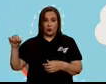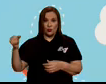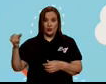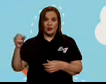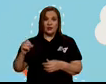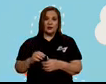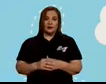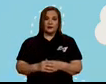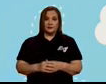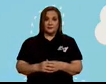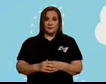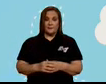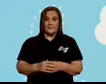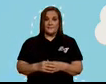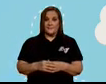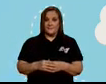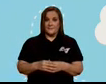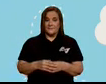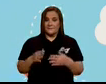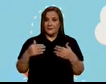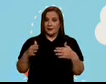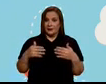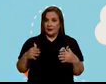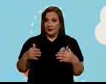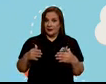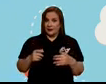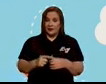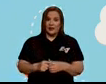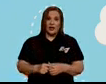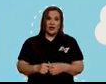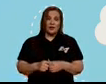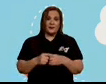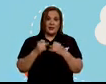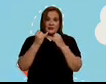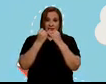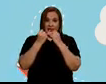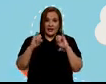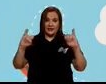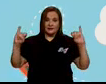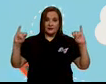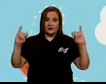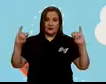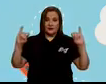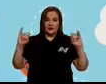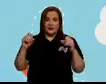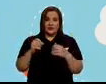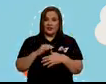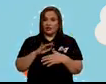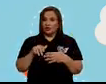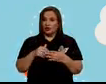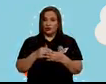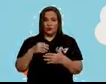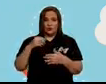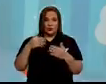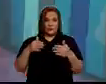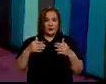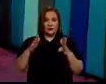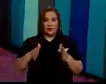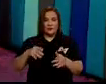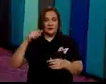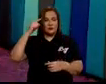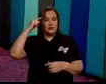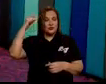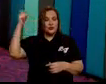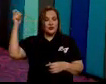ser república independiente y de tener independencia que soñamos los panameños. Ese fue un